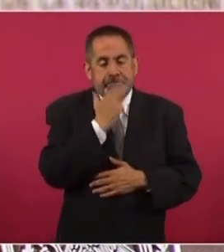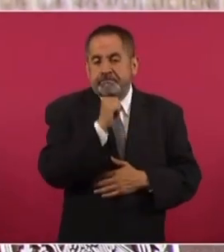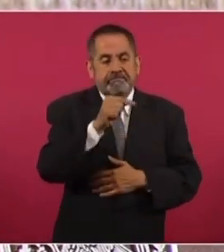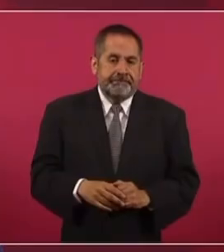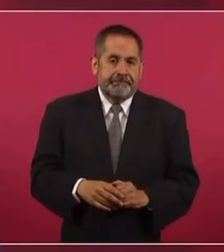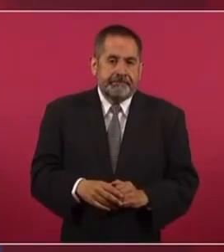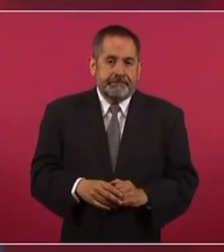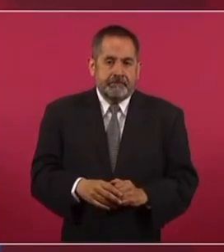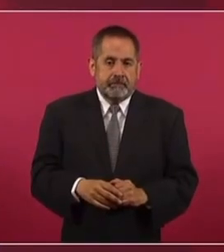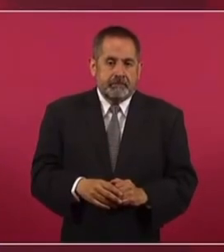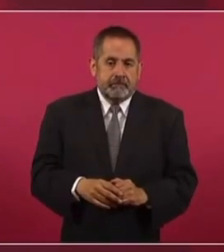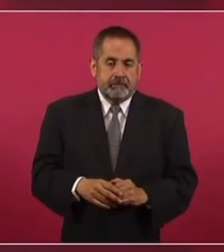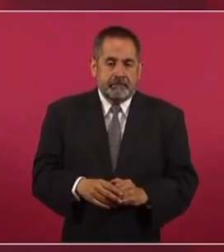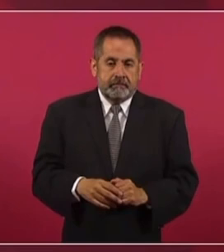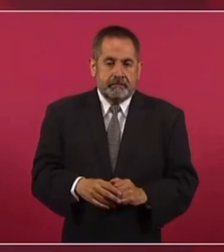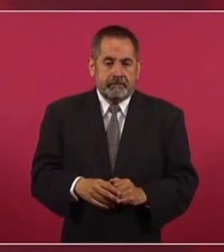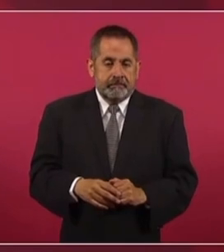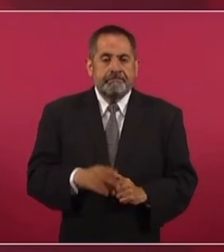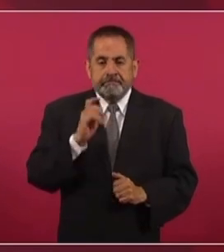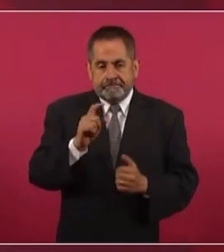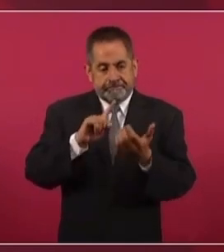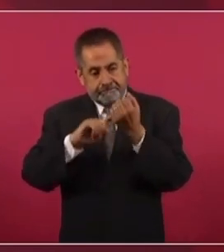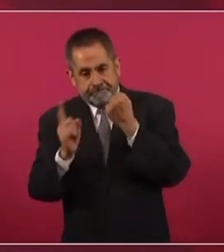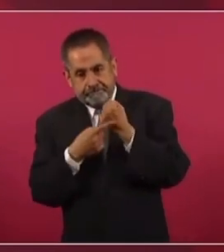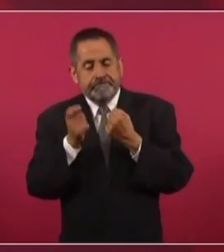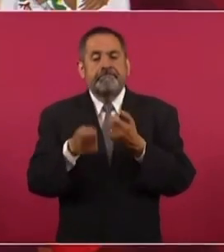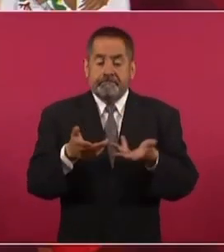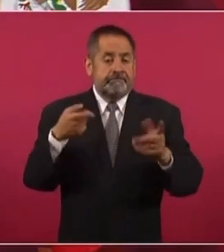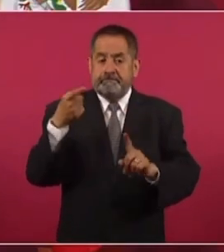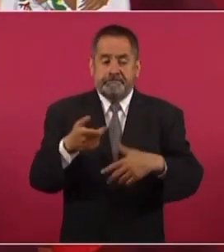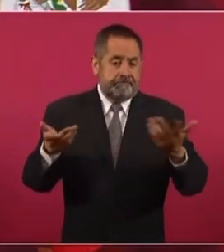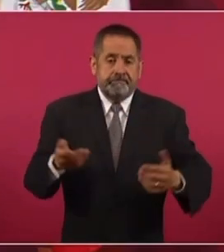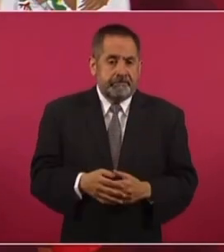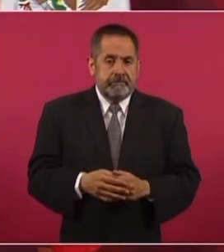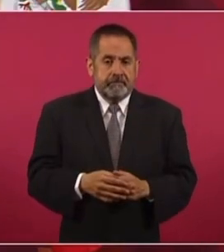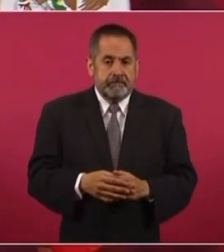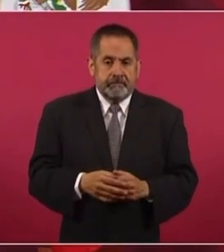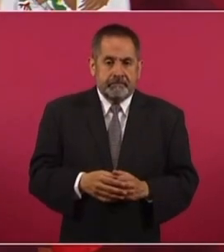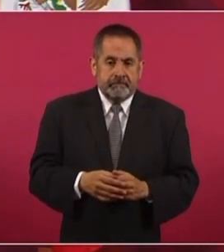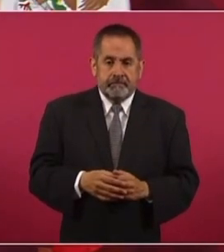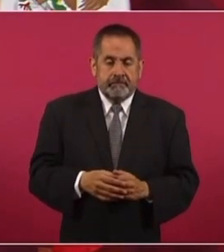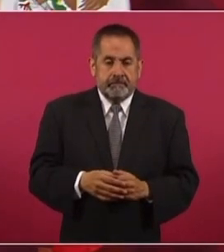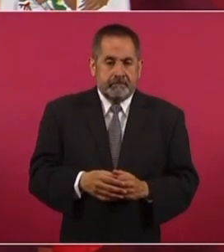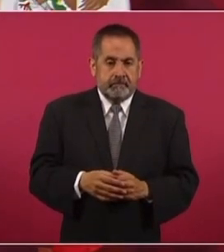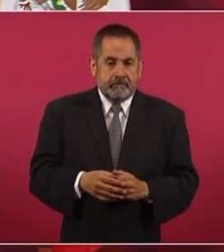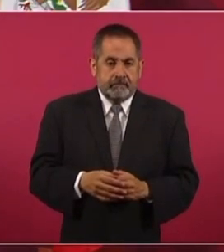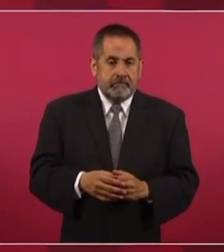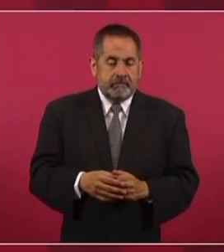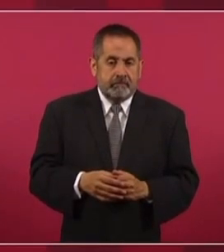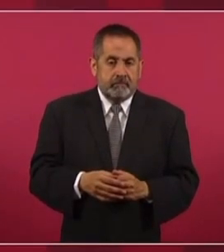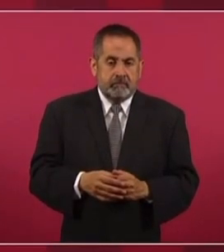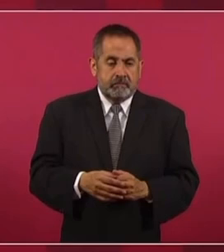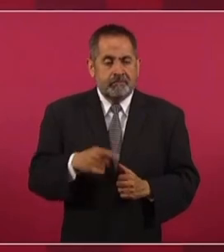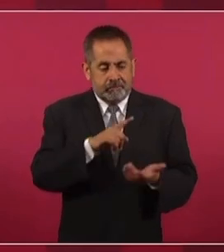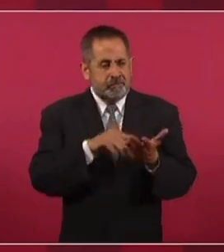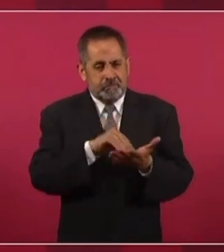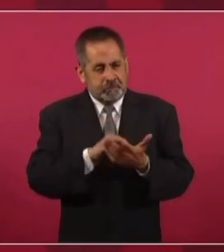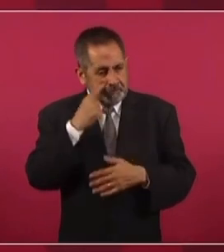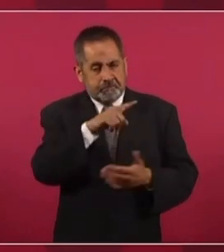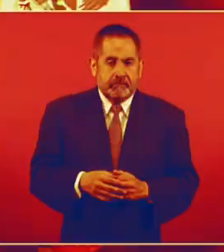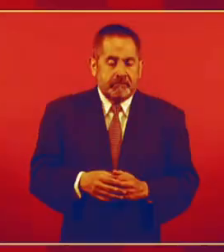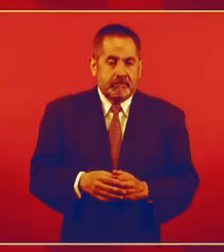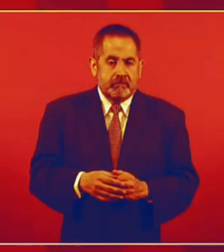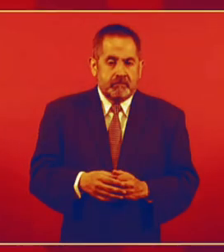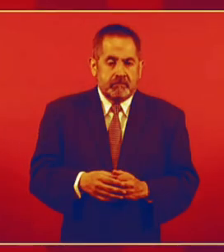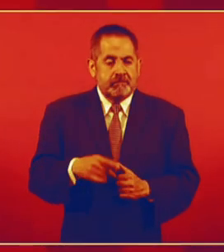nada entonces el fondo es ese el que impida la